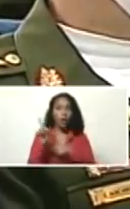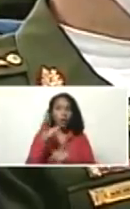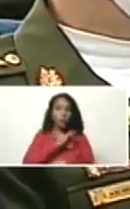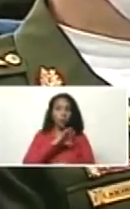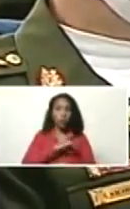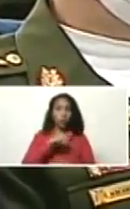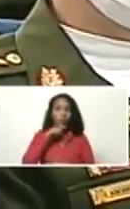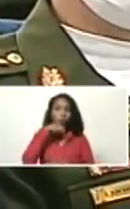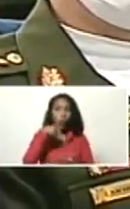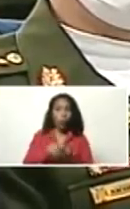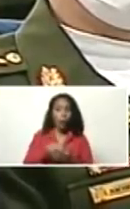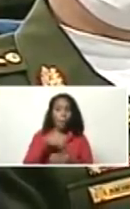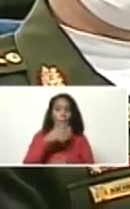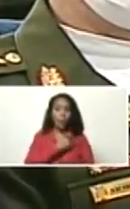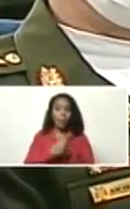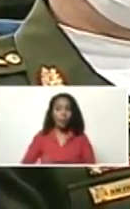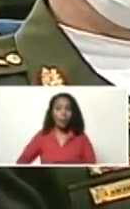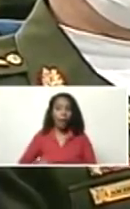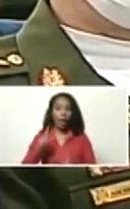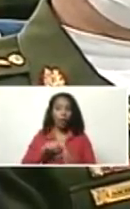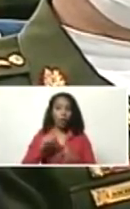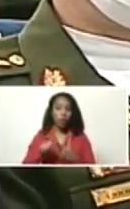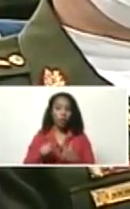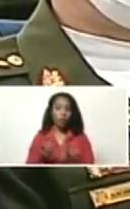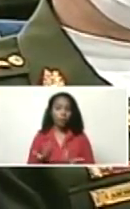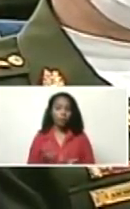llamar presidente. Y entonces él tuvo el